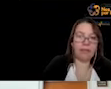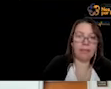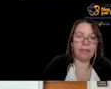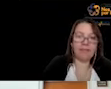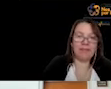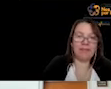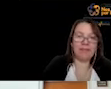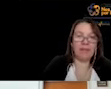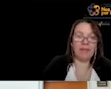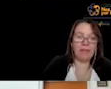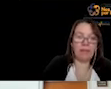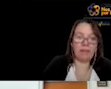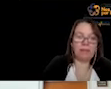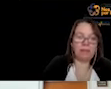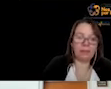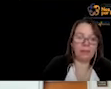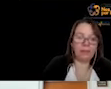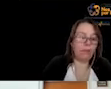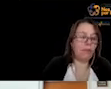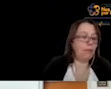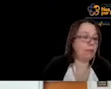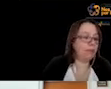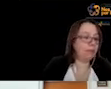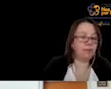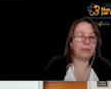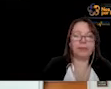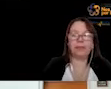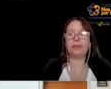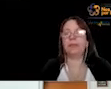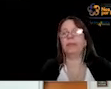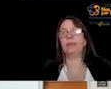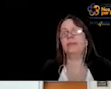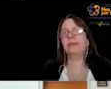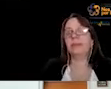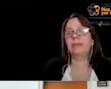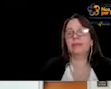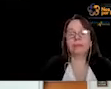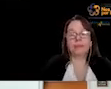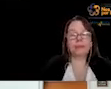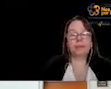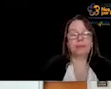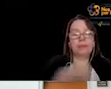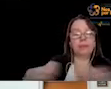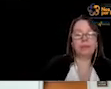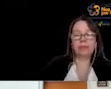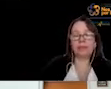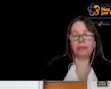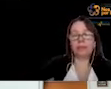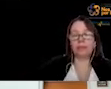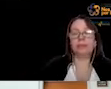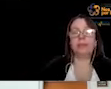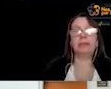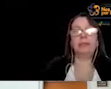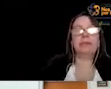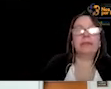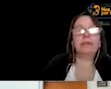las también principales causas de fracturas en la vida adulta, básicamente del adulto mayor, y con mayor